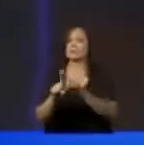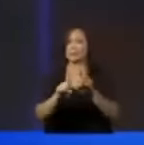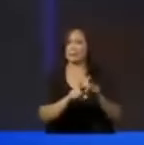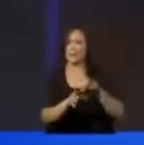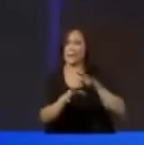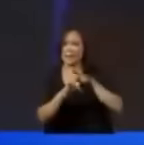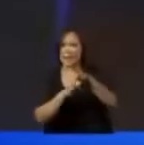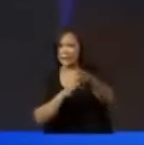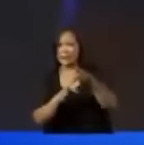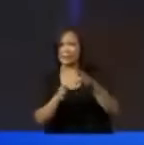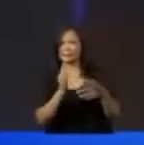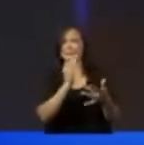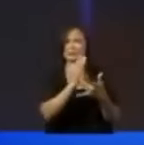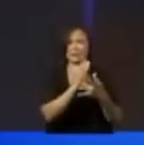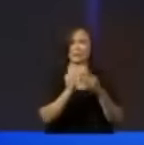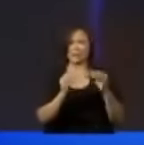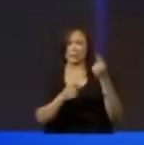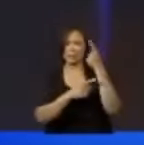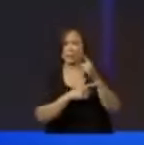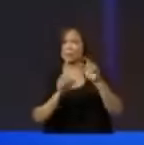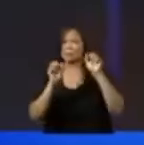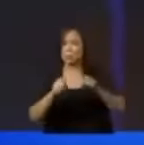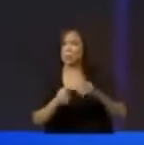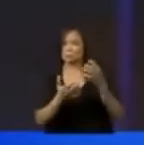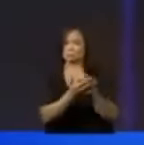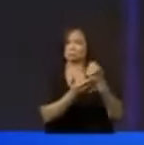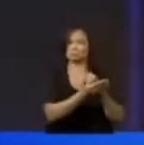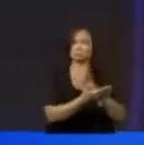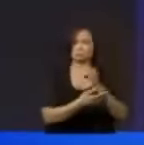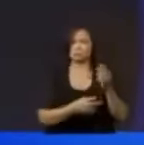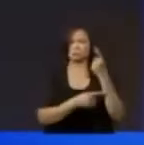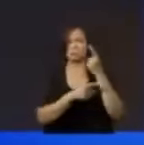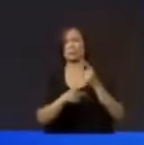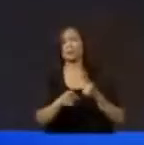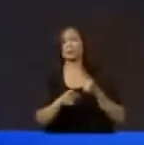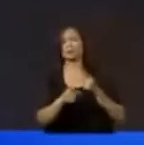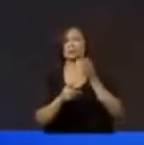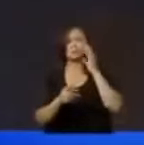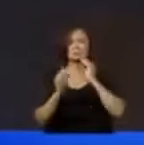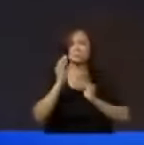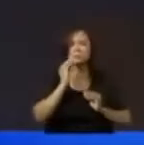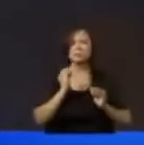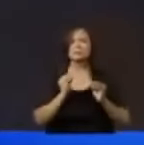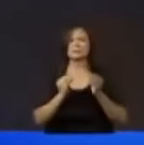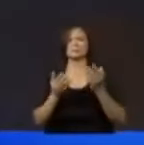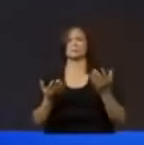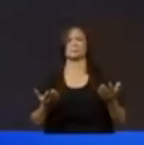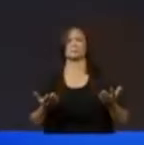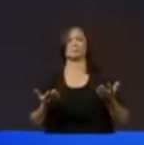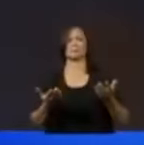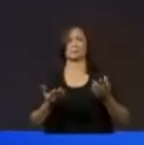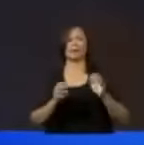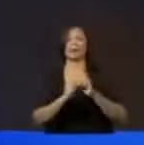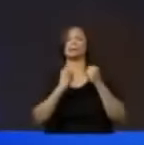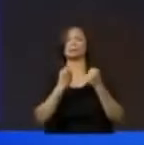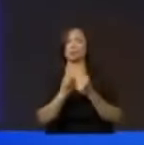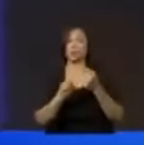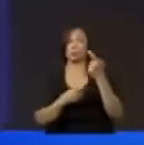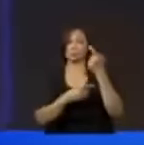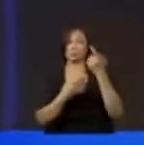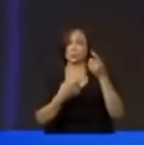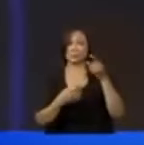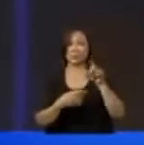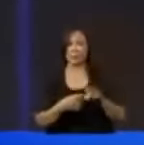en carreras técnicas que vayan en la dirección de poder aprovechar estas experiencias que la sociedad